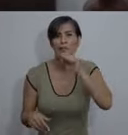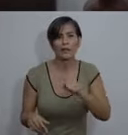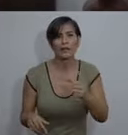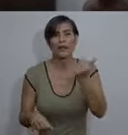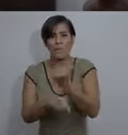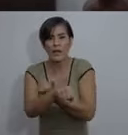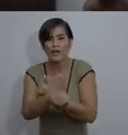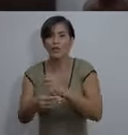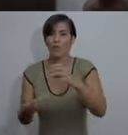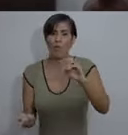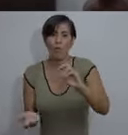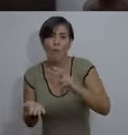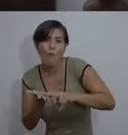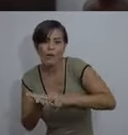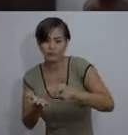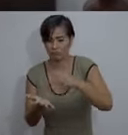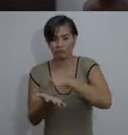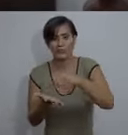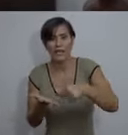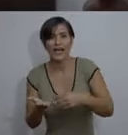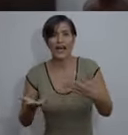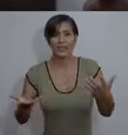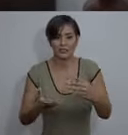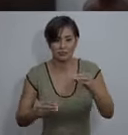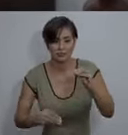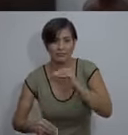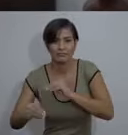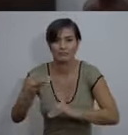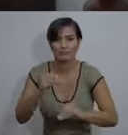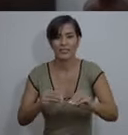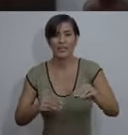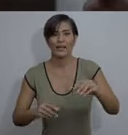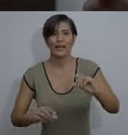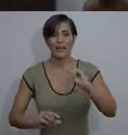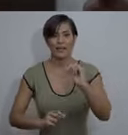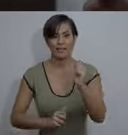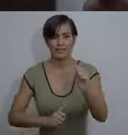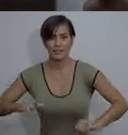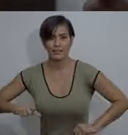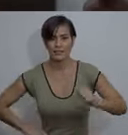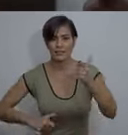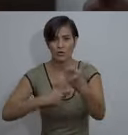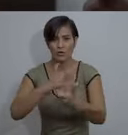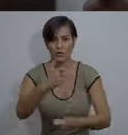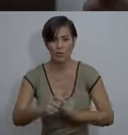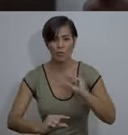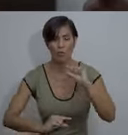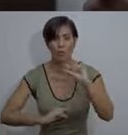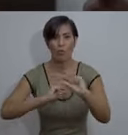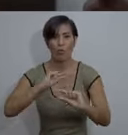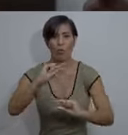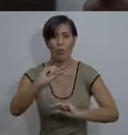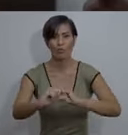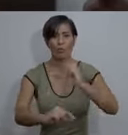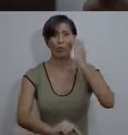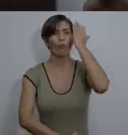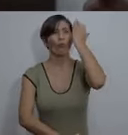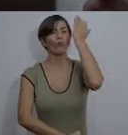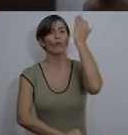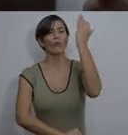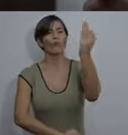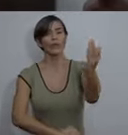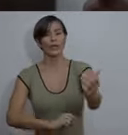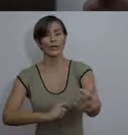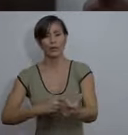amarillo o verde y así reiniciar las actividades económicas de forma sin embargo eso puede tomar tiempo